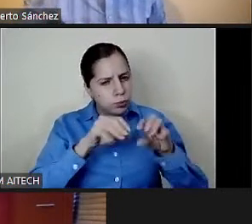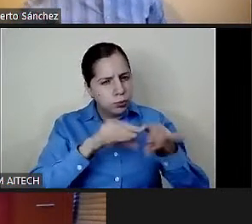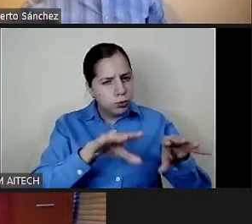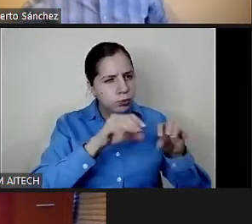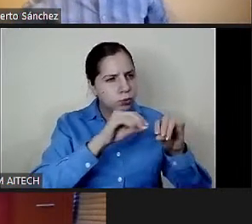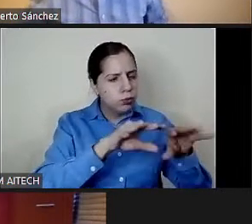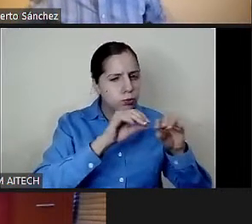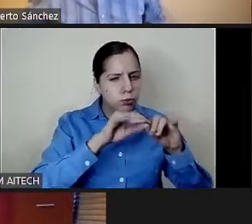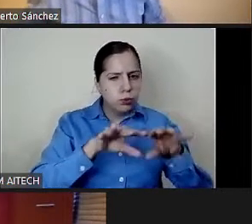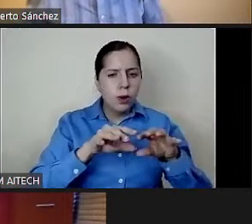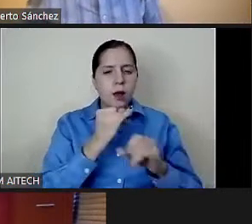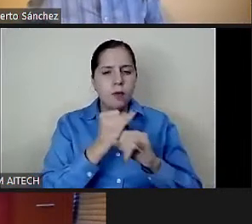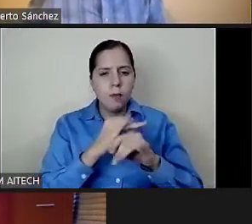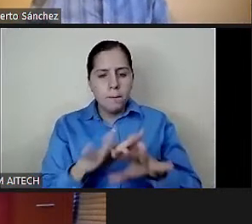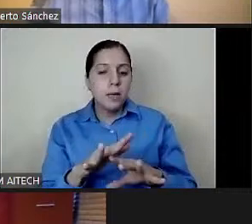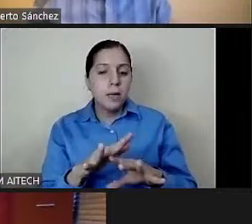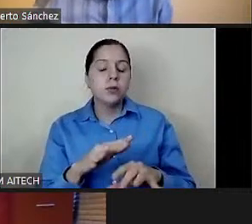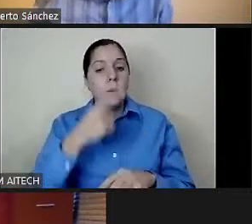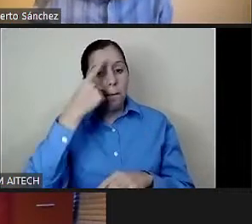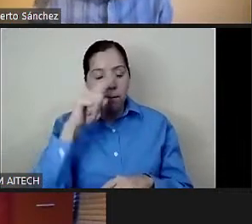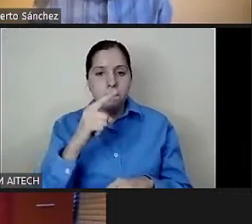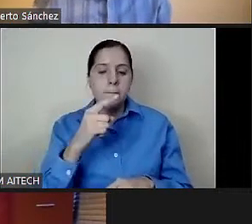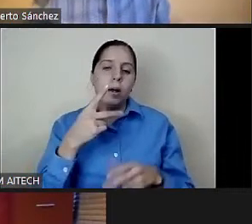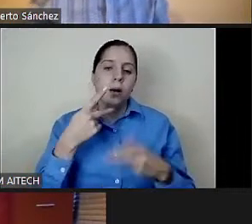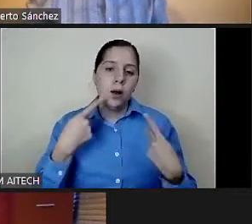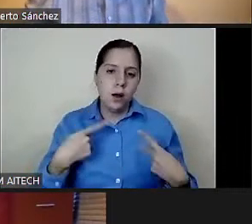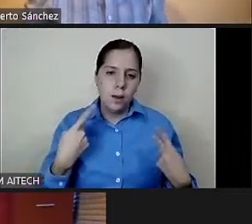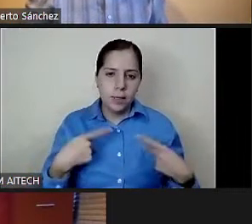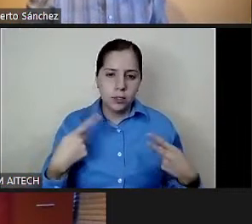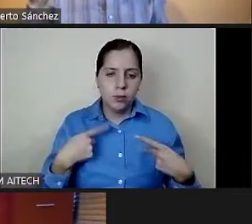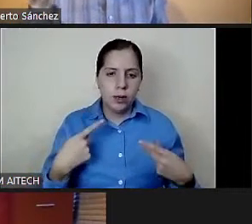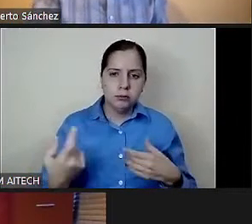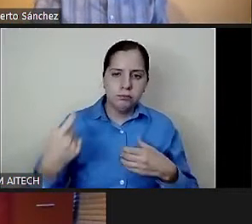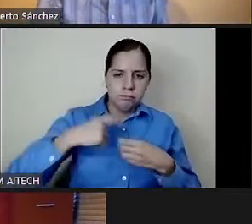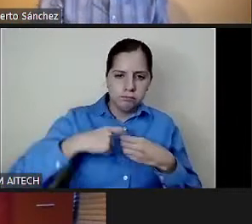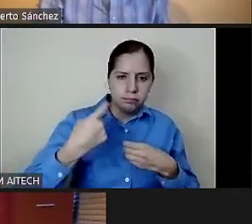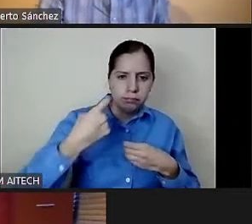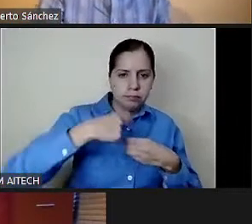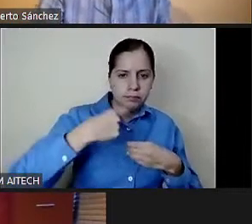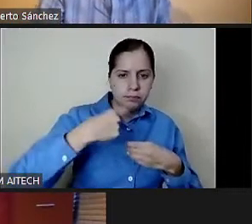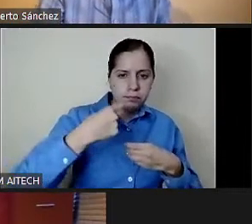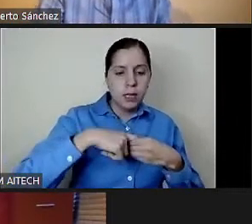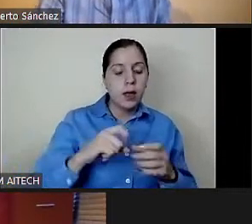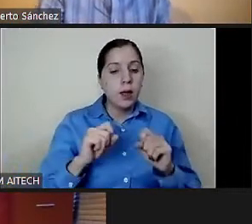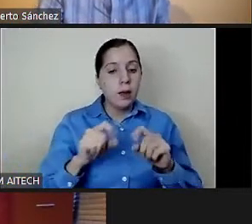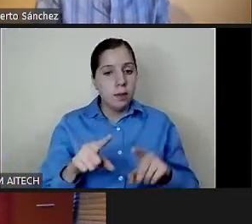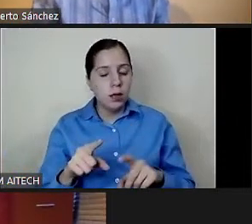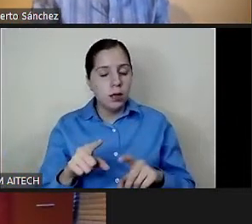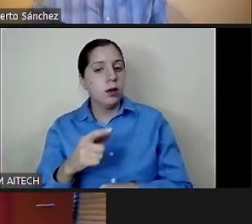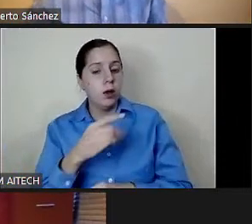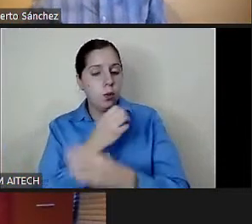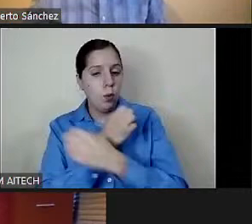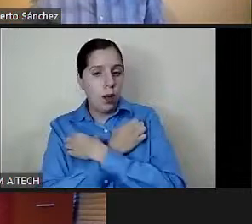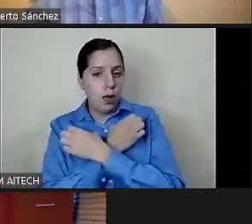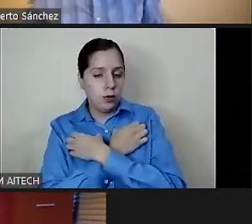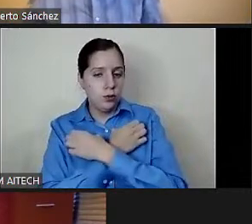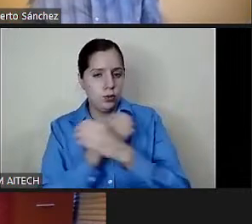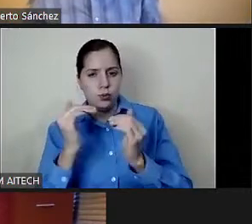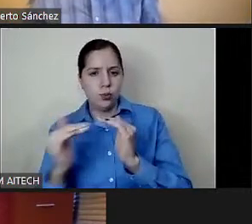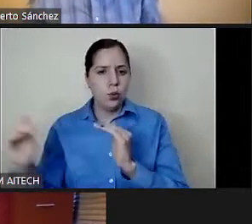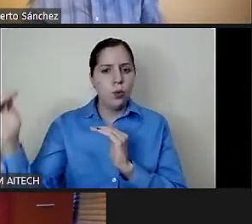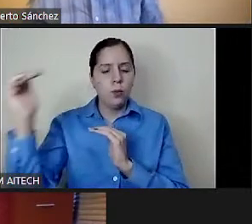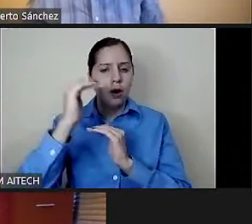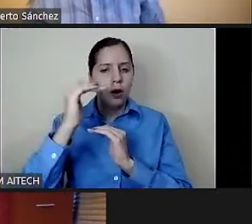cámaras empresariales, con pues numerosas instituciones de educación superior, y los números pues hablan por